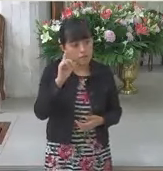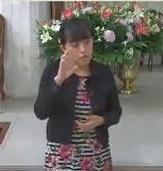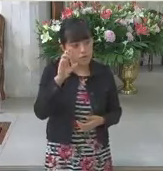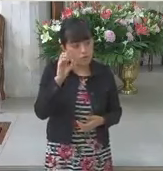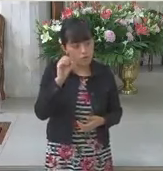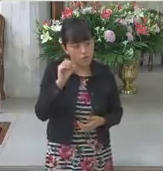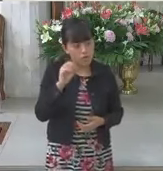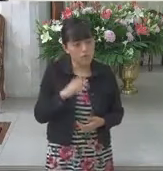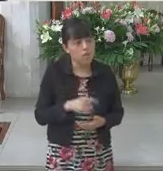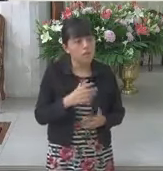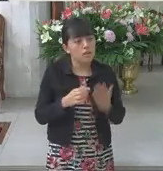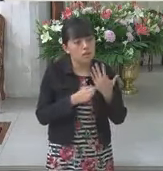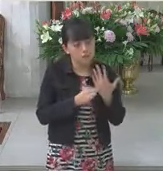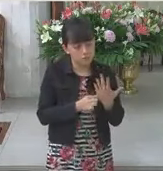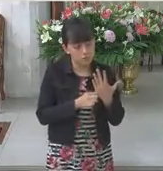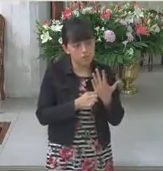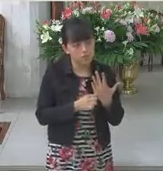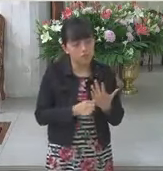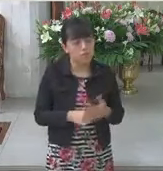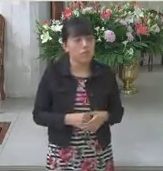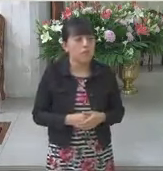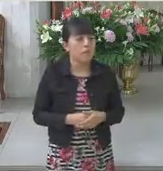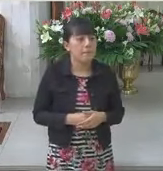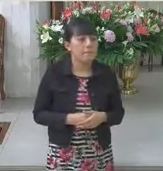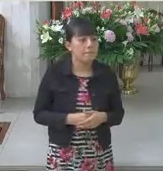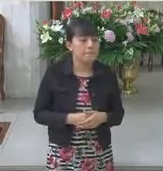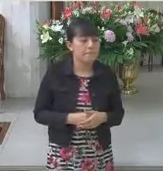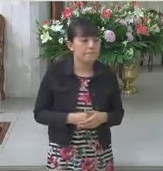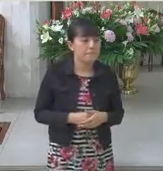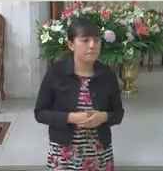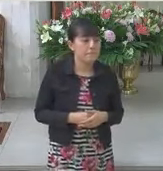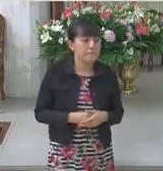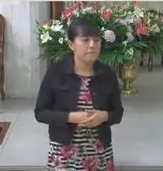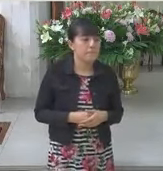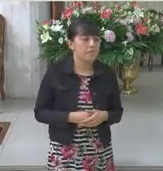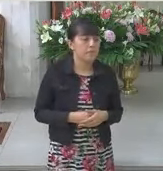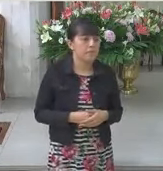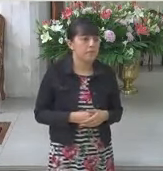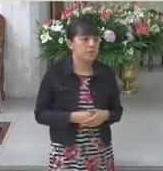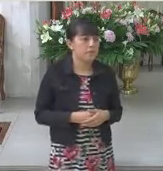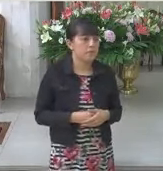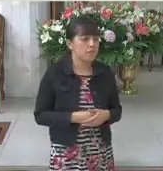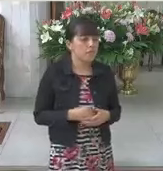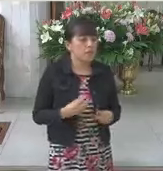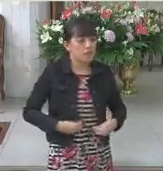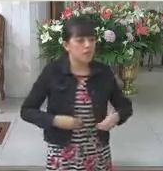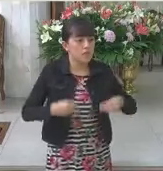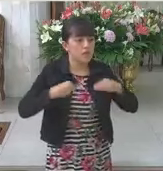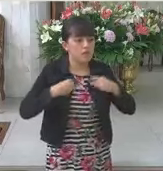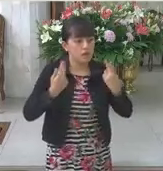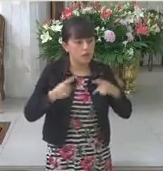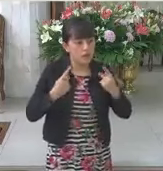el tiempo pasado para haber hecho lo que agrada a los gentiles andando en las cbias concupiscencias